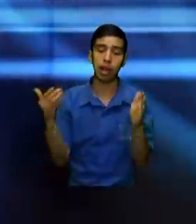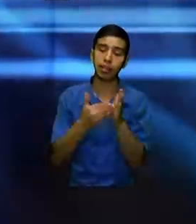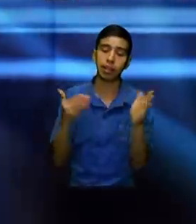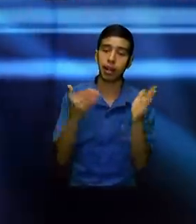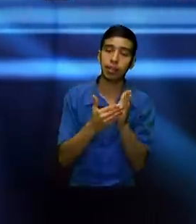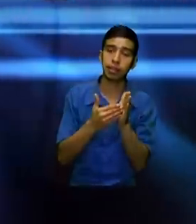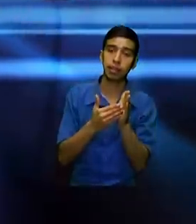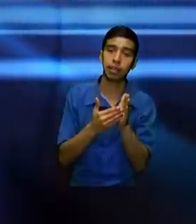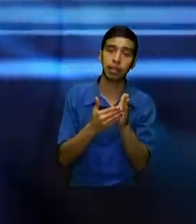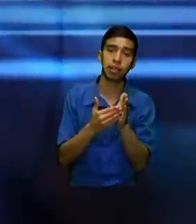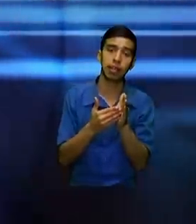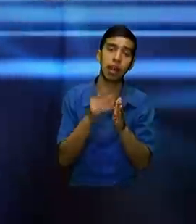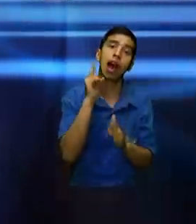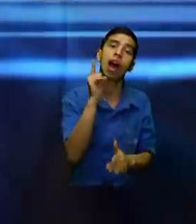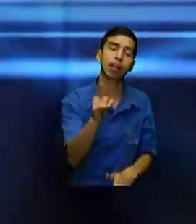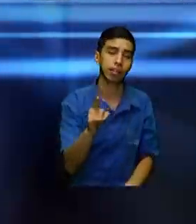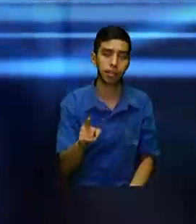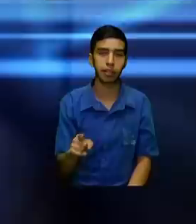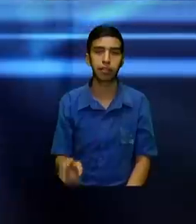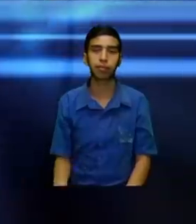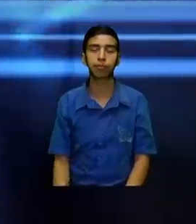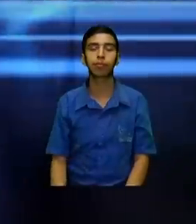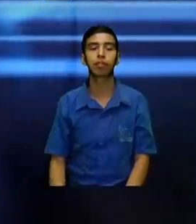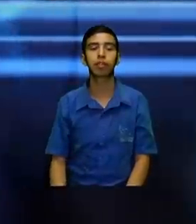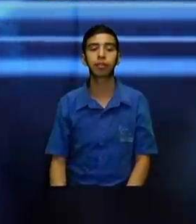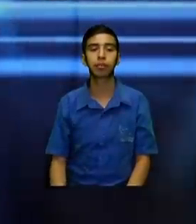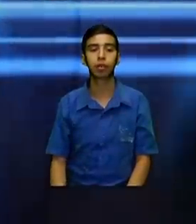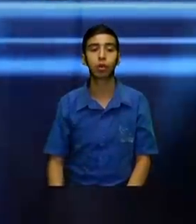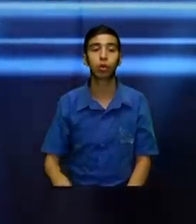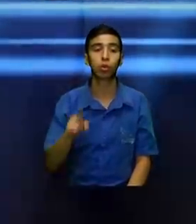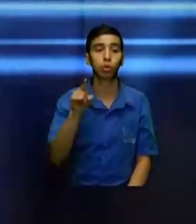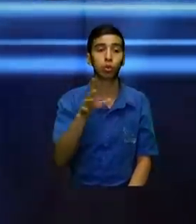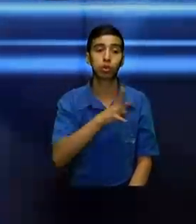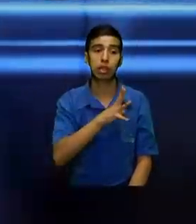Ahí no te ha hecho nada. Y aquí dice, tú debes dominarlo.